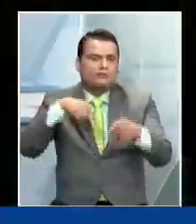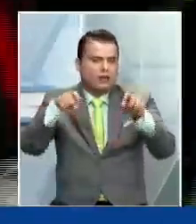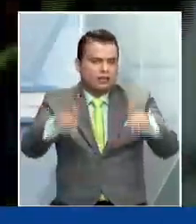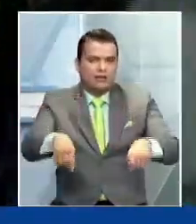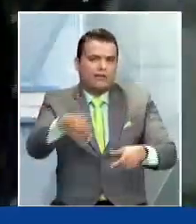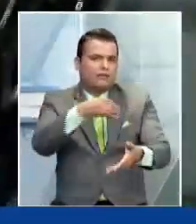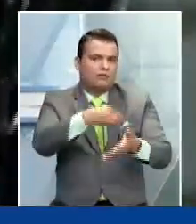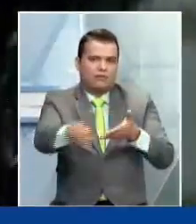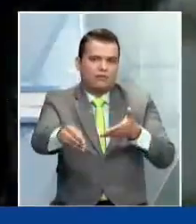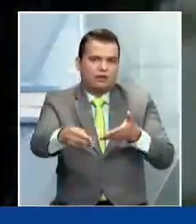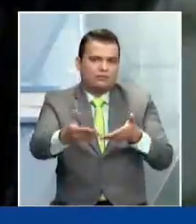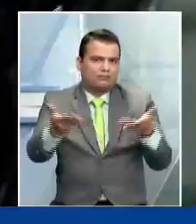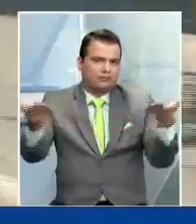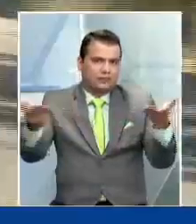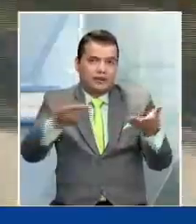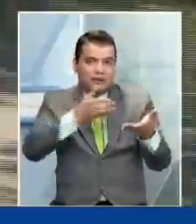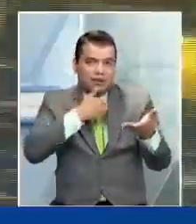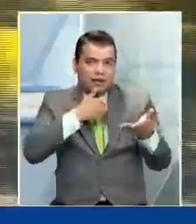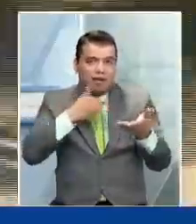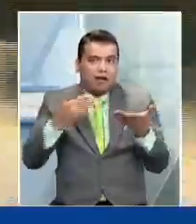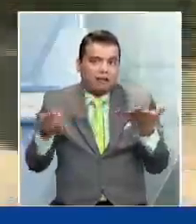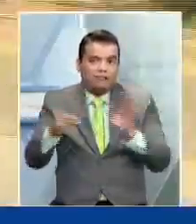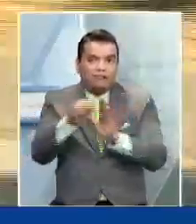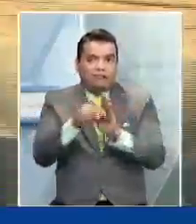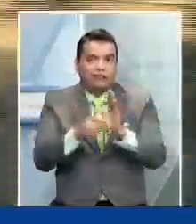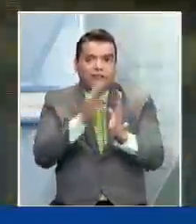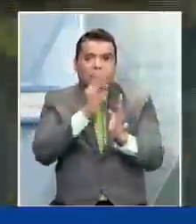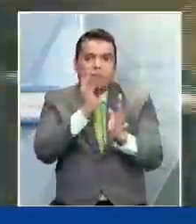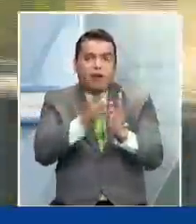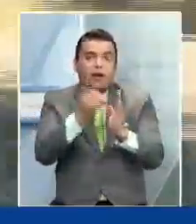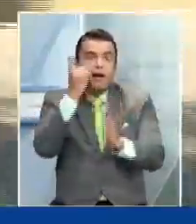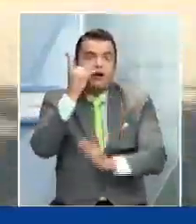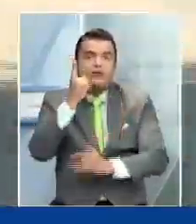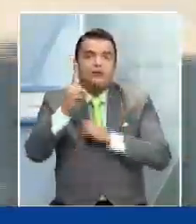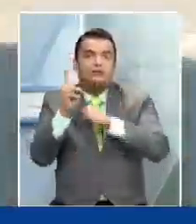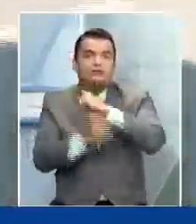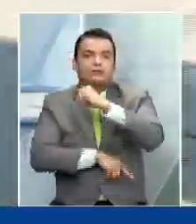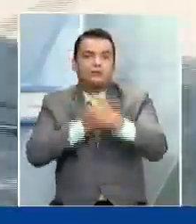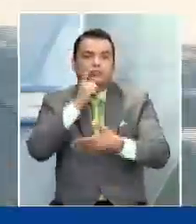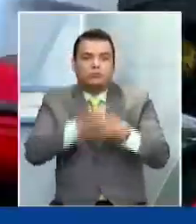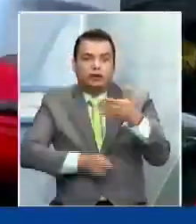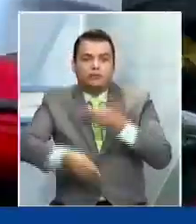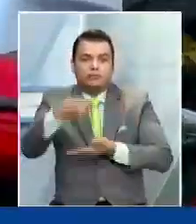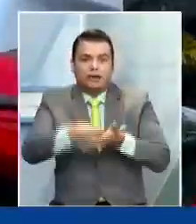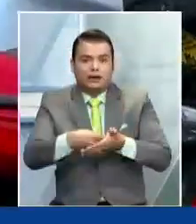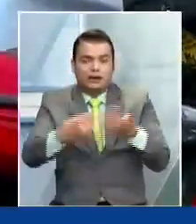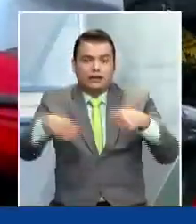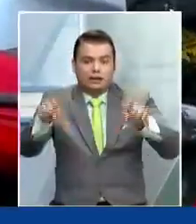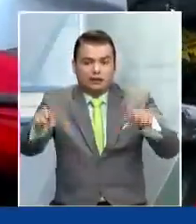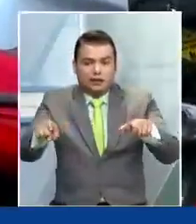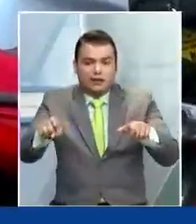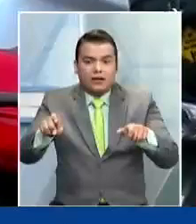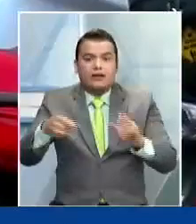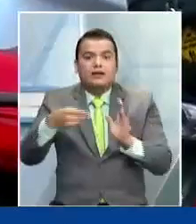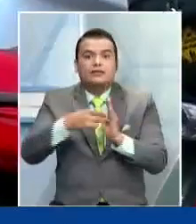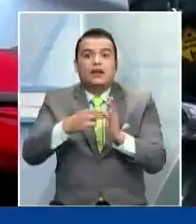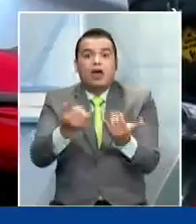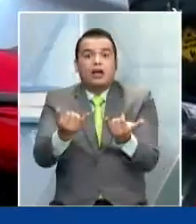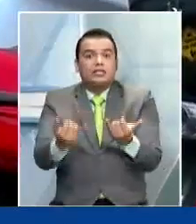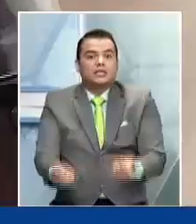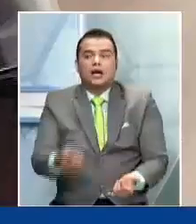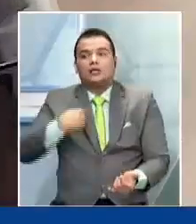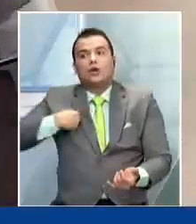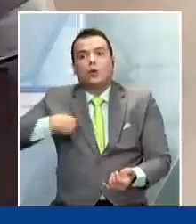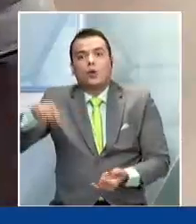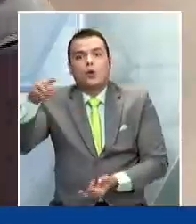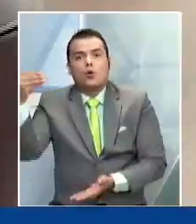nuevo. De lo contrario, no estarías cumpliendo con las condiciones y podría ser sujeto a una sanción. No es obligación salir a comprar un casco nuevo,